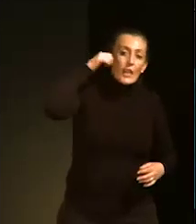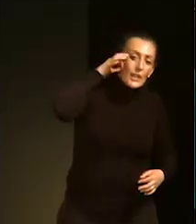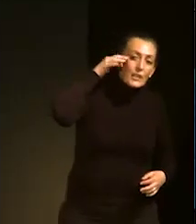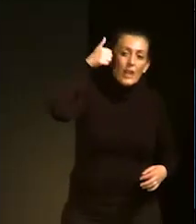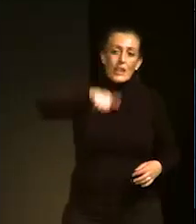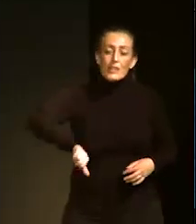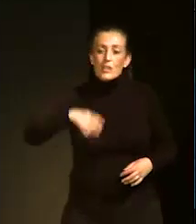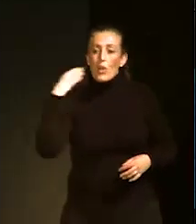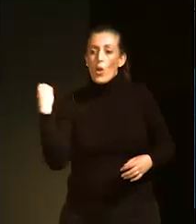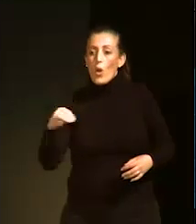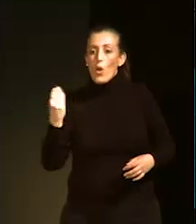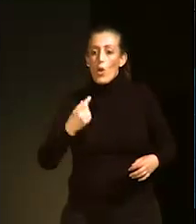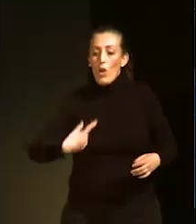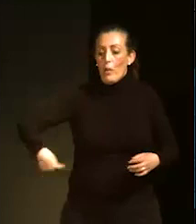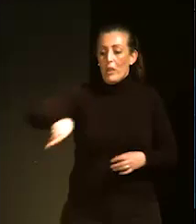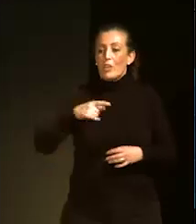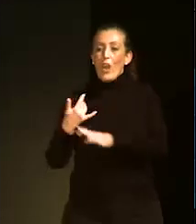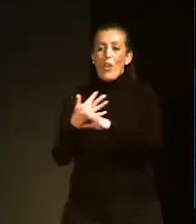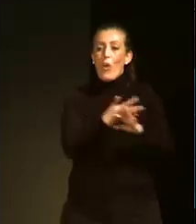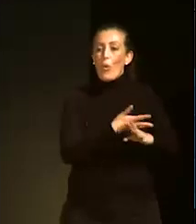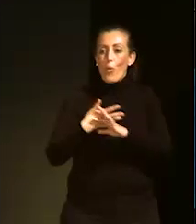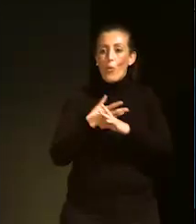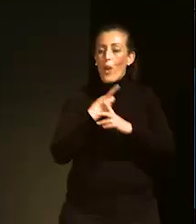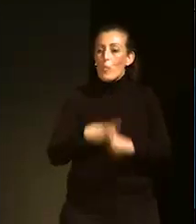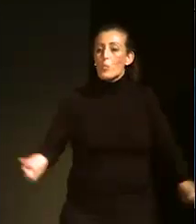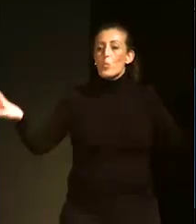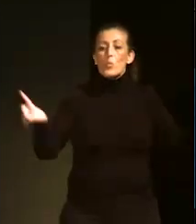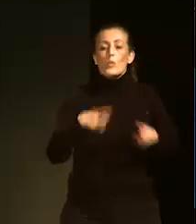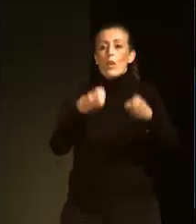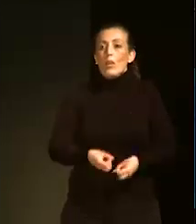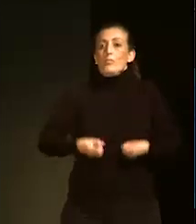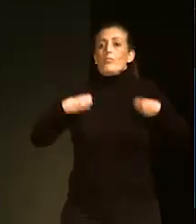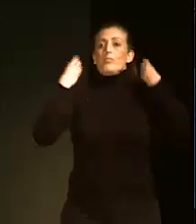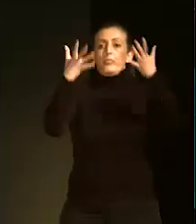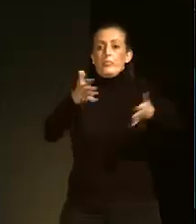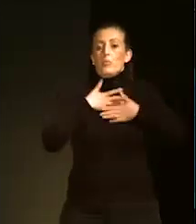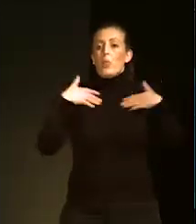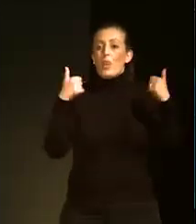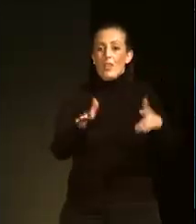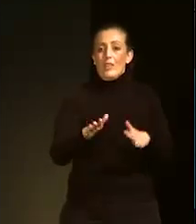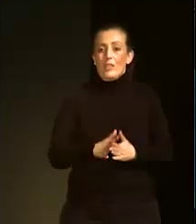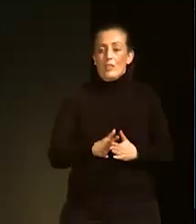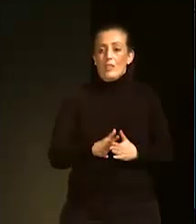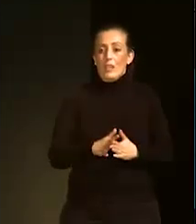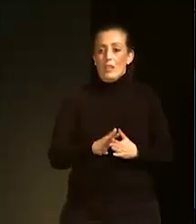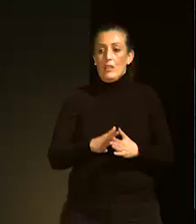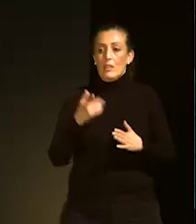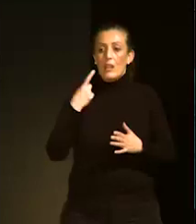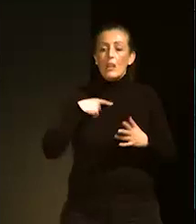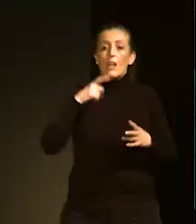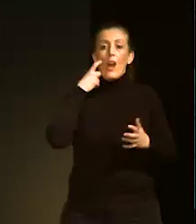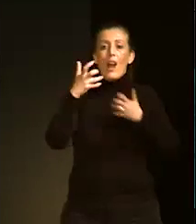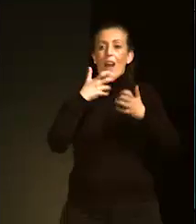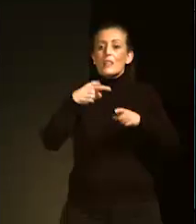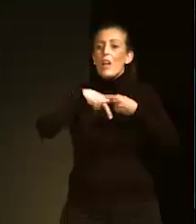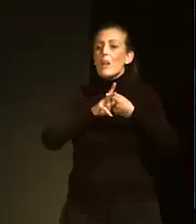y jóvenes jueguen música y se expresen como lo necesiten y en el cultivo del arte como